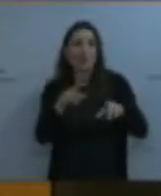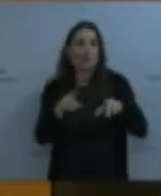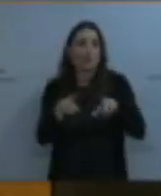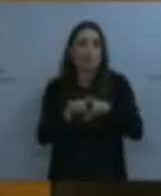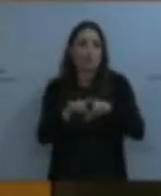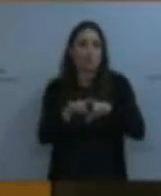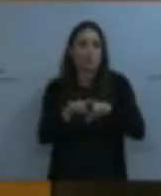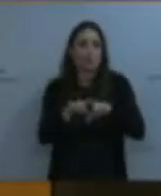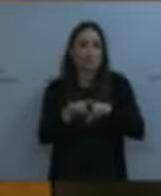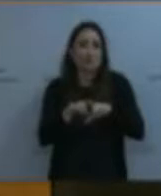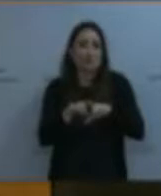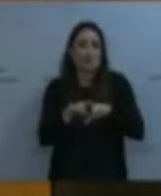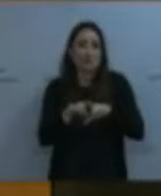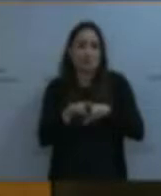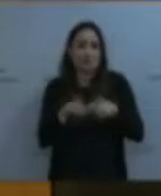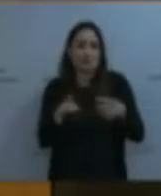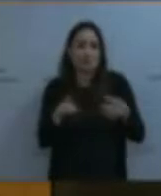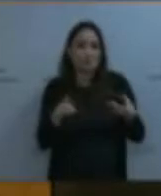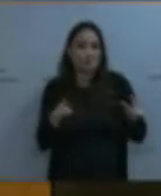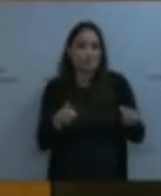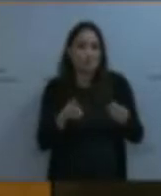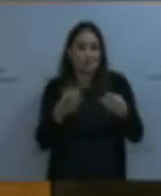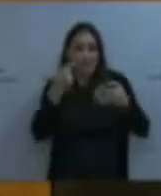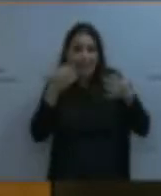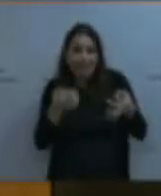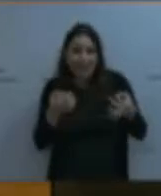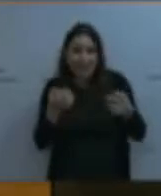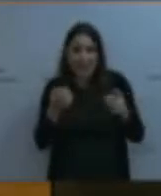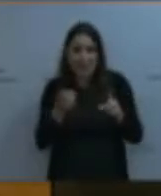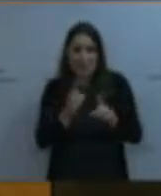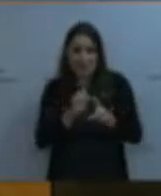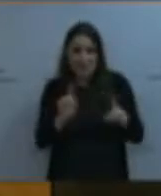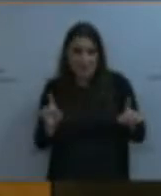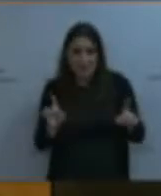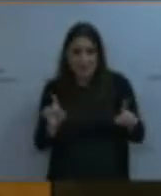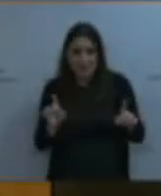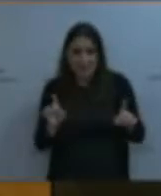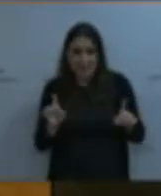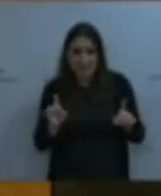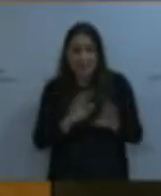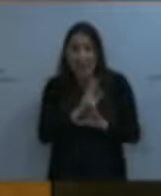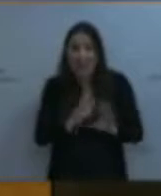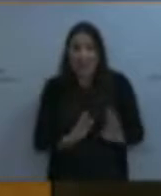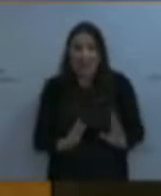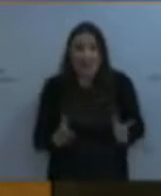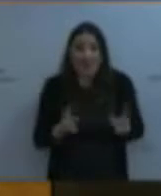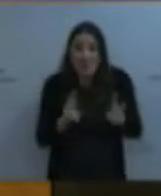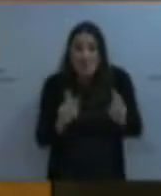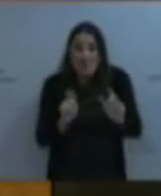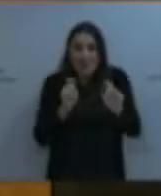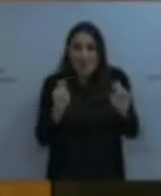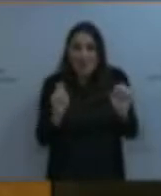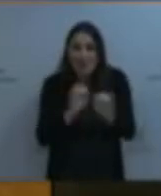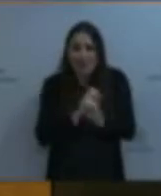fecha de la nada, un manto invisible. Y la cosa ye que no aporta absolutamente nada nuevo sobre lo que ya hay, sobre el